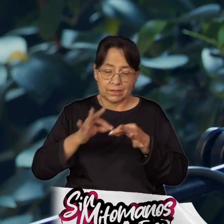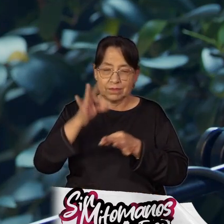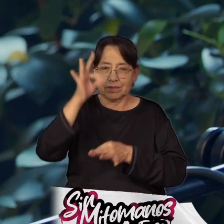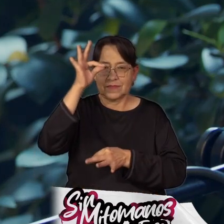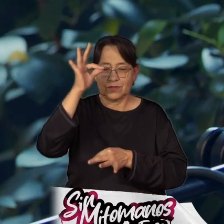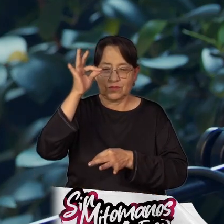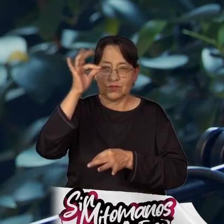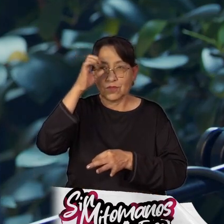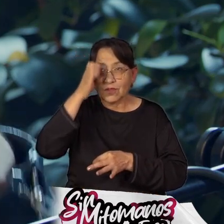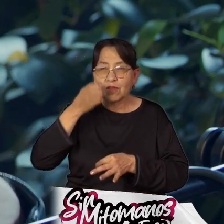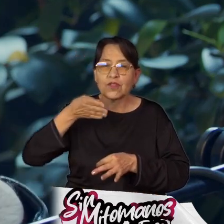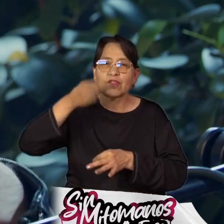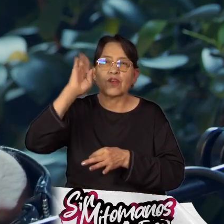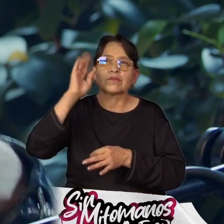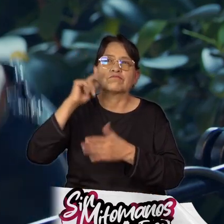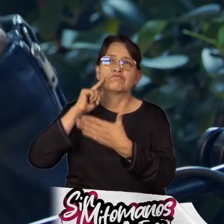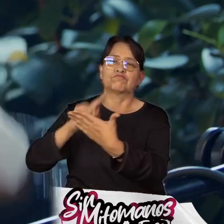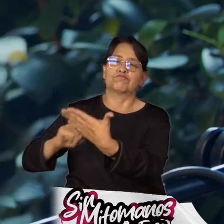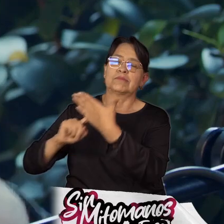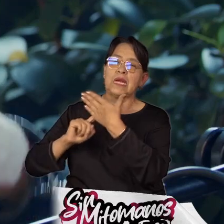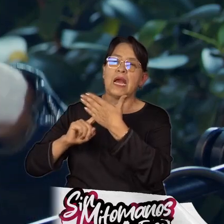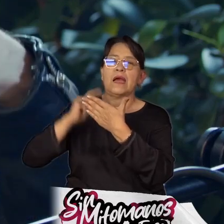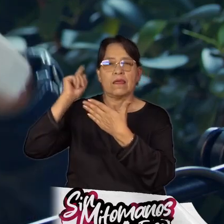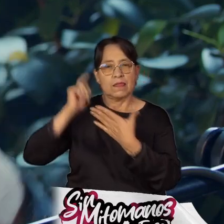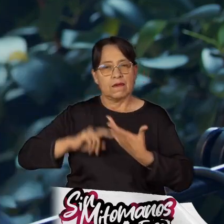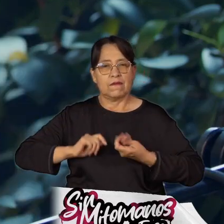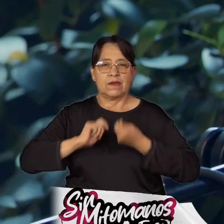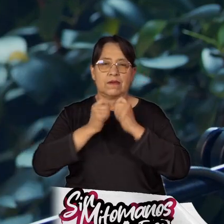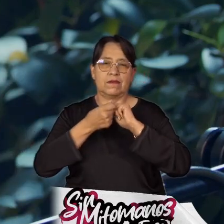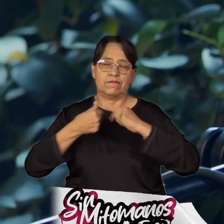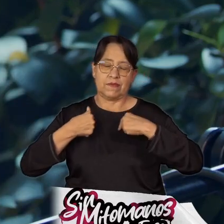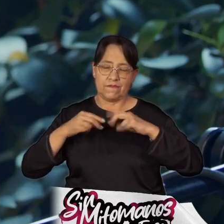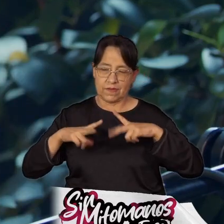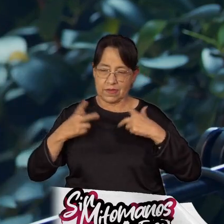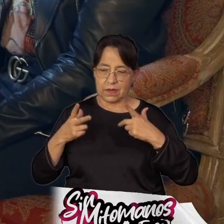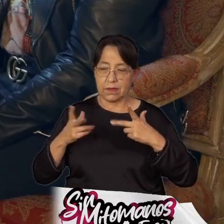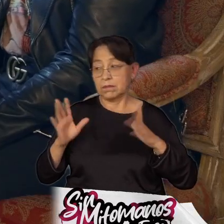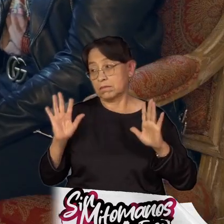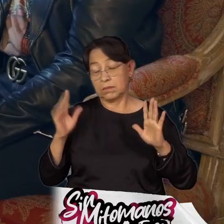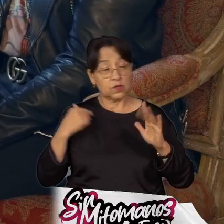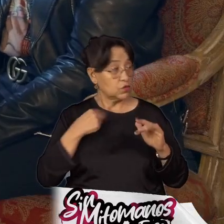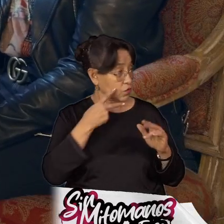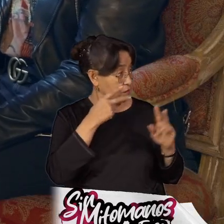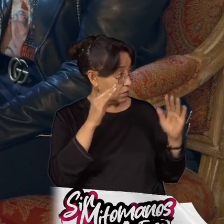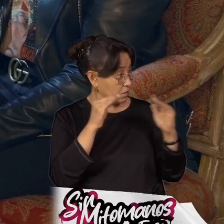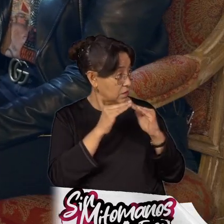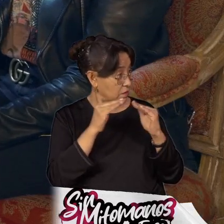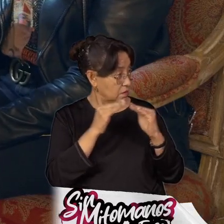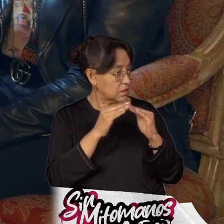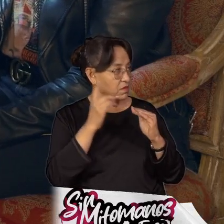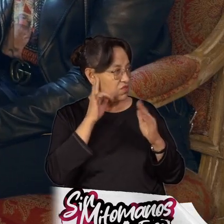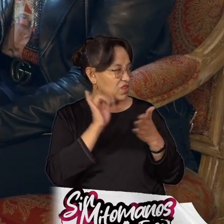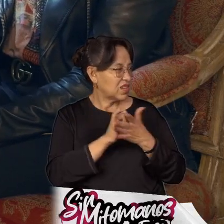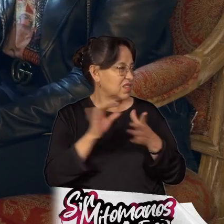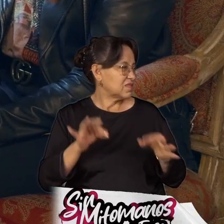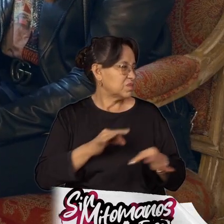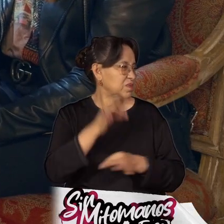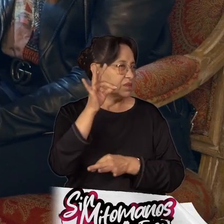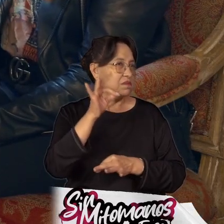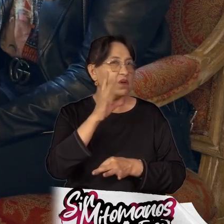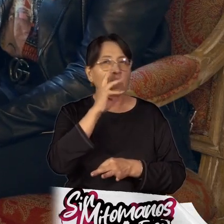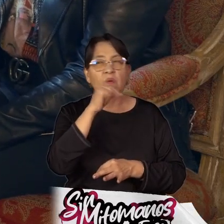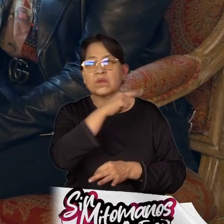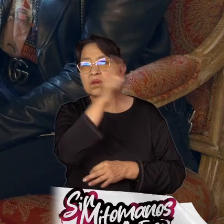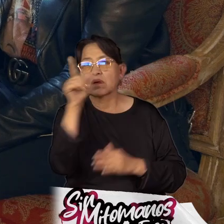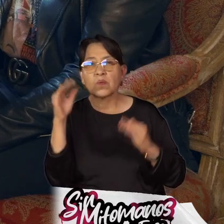si el Espíritu de Dios nos muestra realmente el cambio que debemos generar. Y yo creo que la única igualdad que vamos a ver es la espiritual,